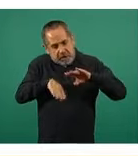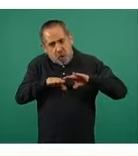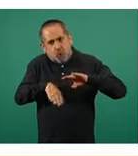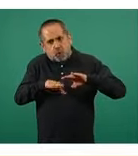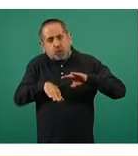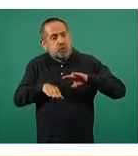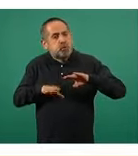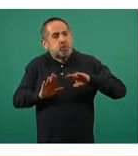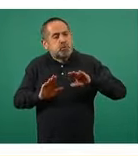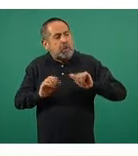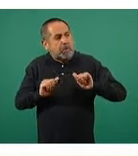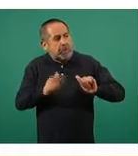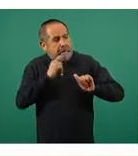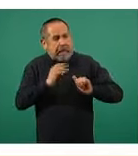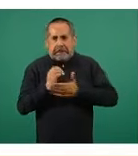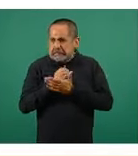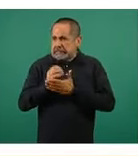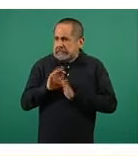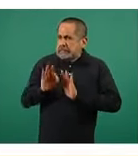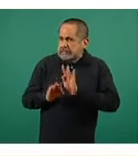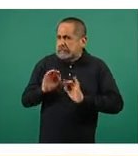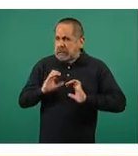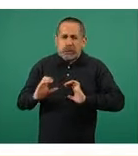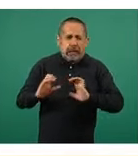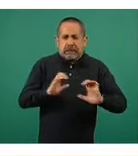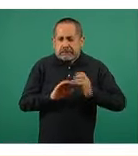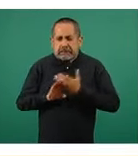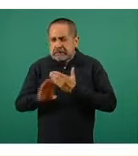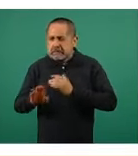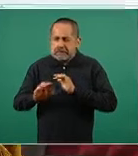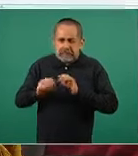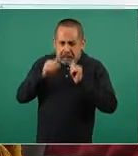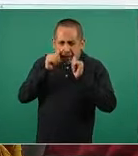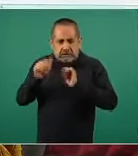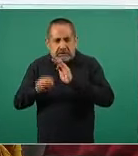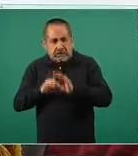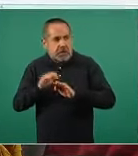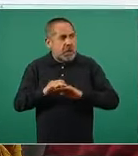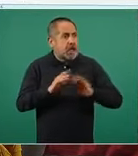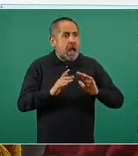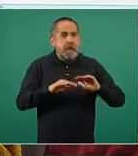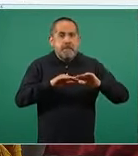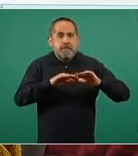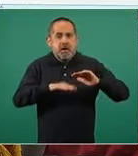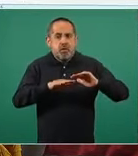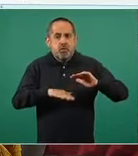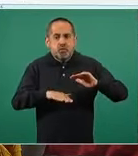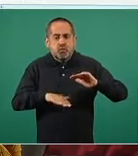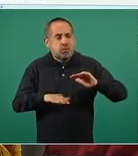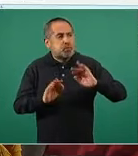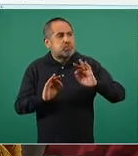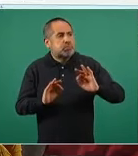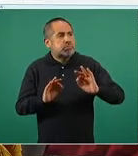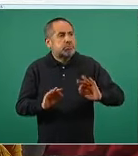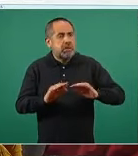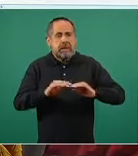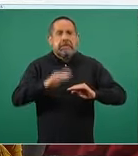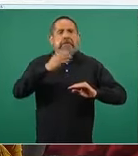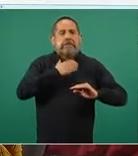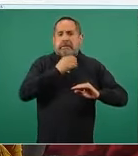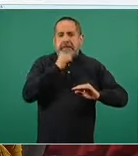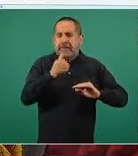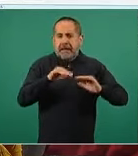medidas preventivas que se han venido realizando a nivel local, a nivel nacional, pues han dado resultado. Y